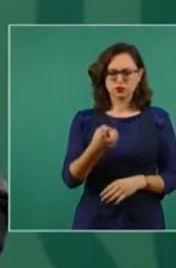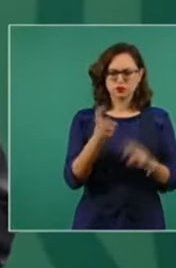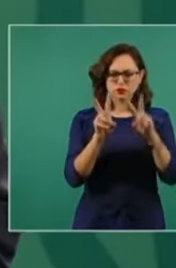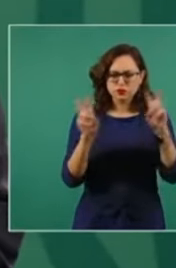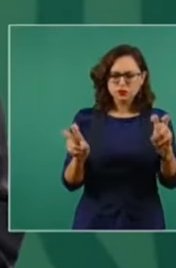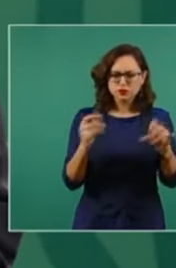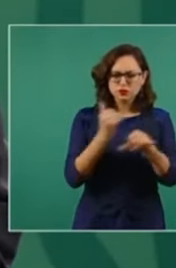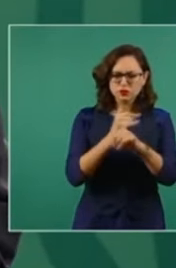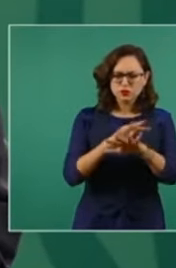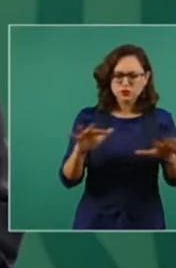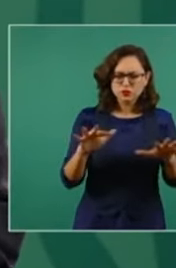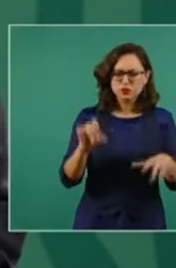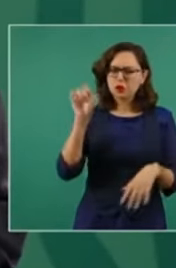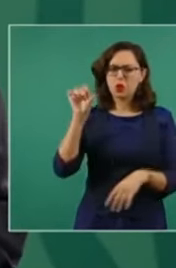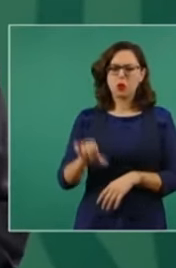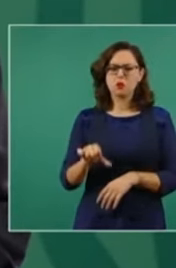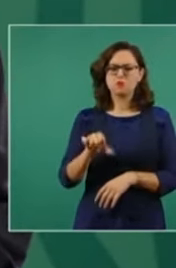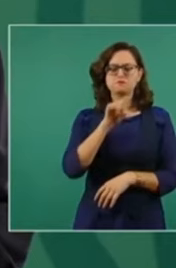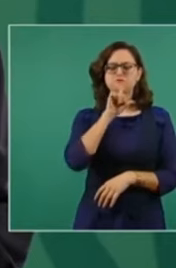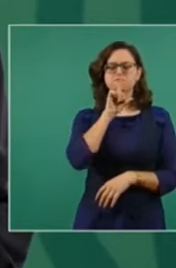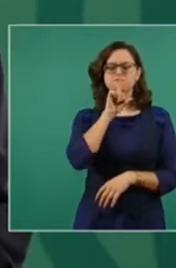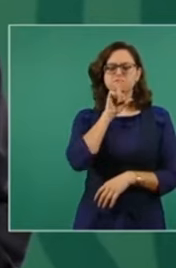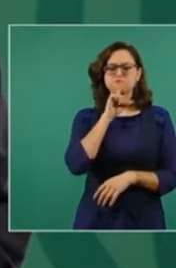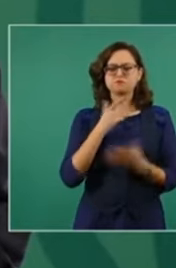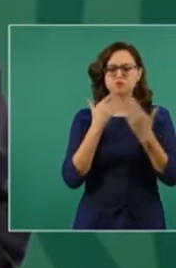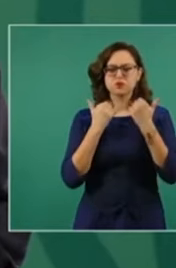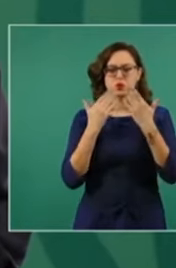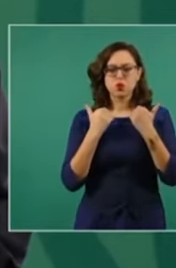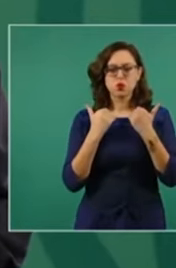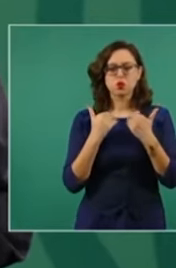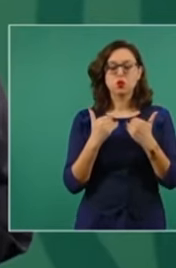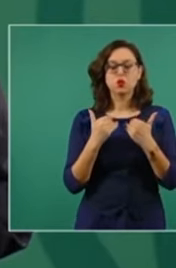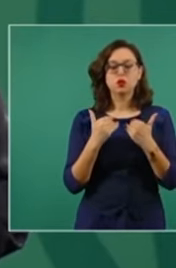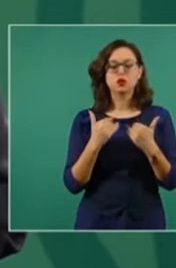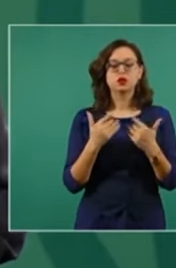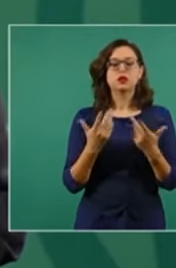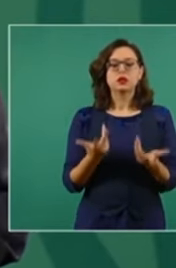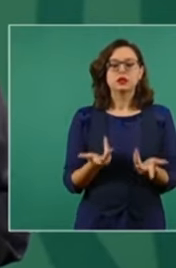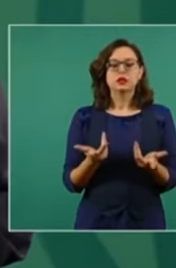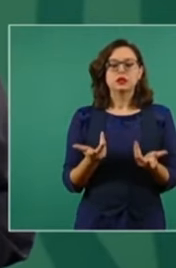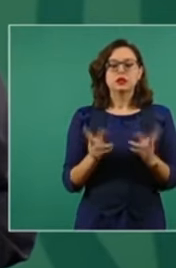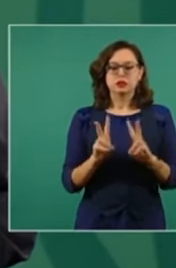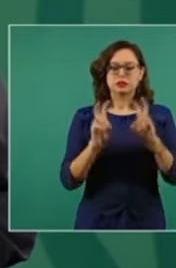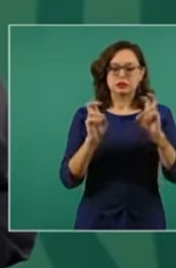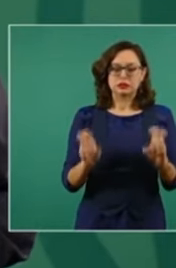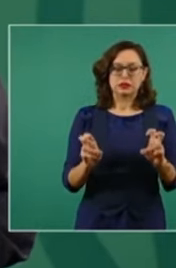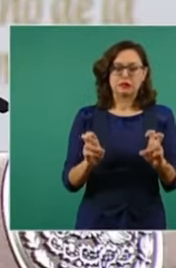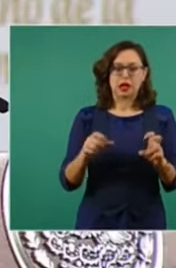hipotéticamente, que no pasó, porque incluso México fuera más rico que la metrópoli, en sus momentos,